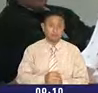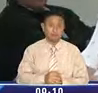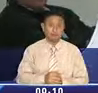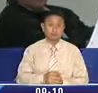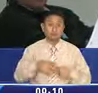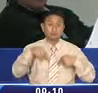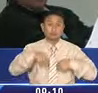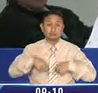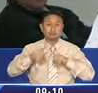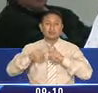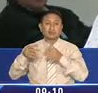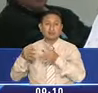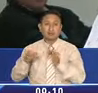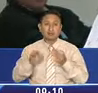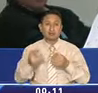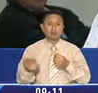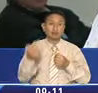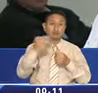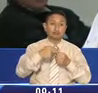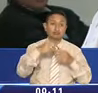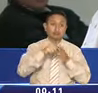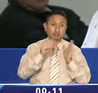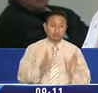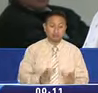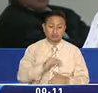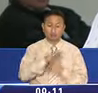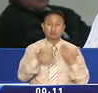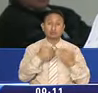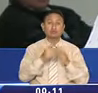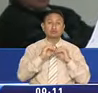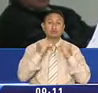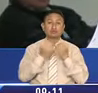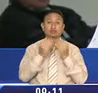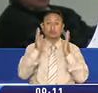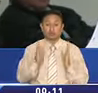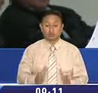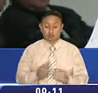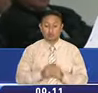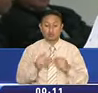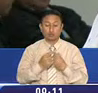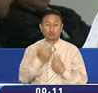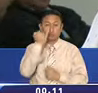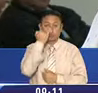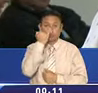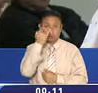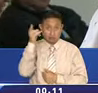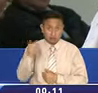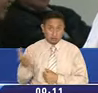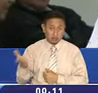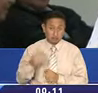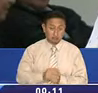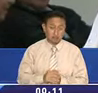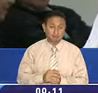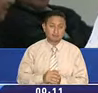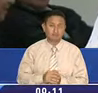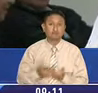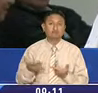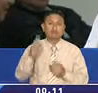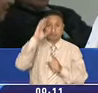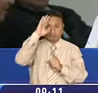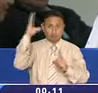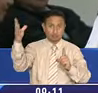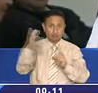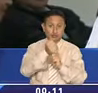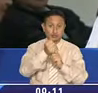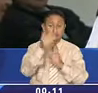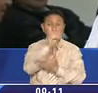varios mecanismos de participación ciudadana con todas las organizaciones sociales de los pueblos y nacionalidades indígenas, con el fin de